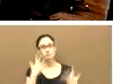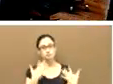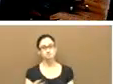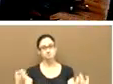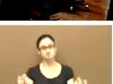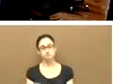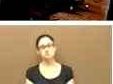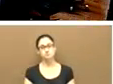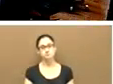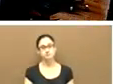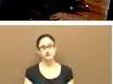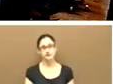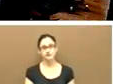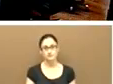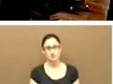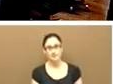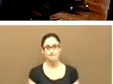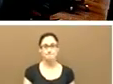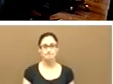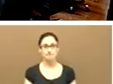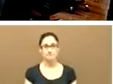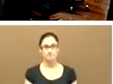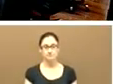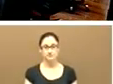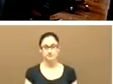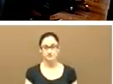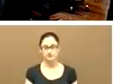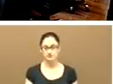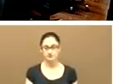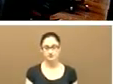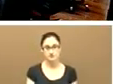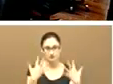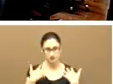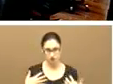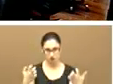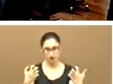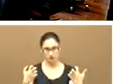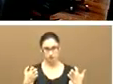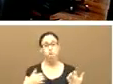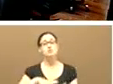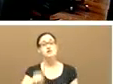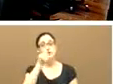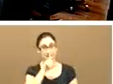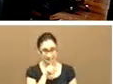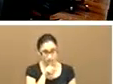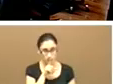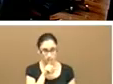señoría un momentito señoría ruego guarden silencio